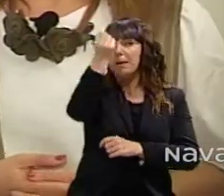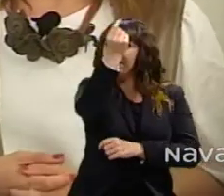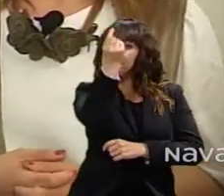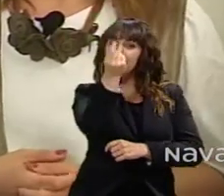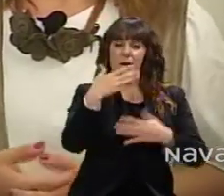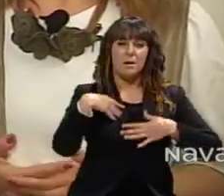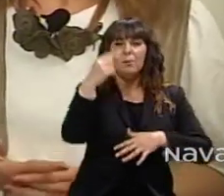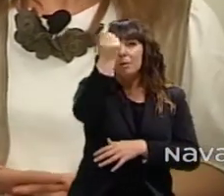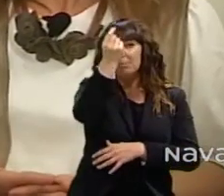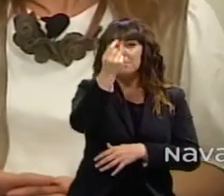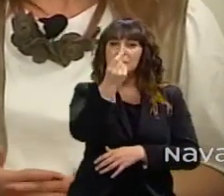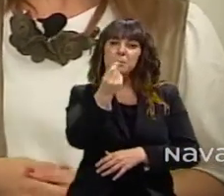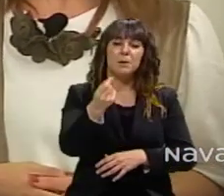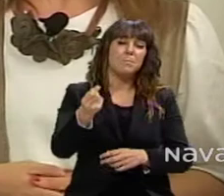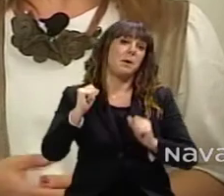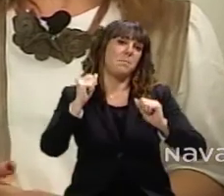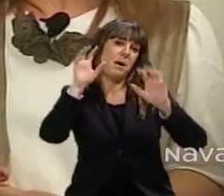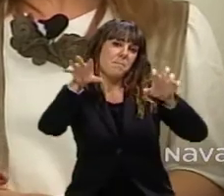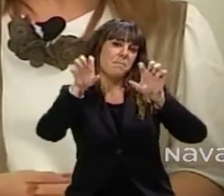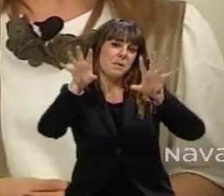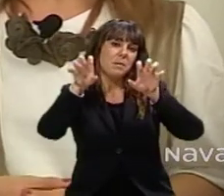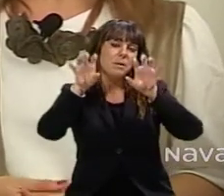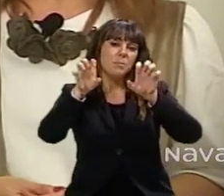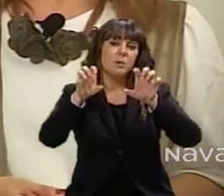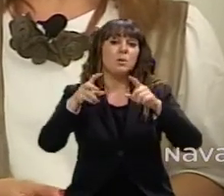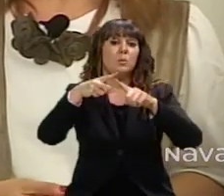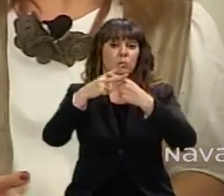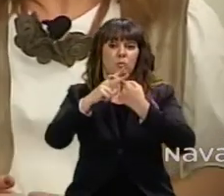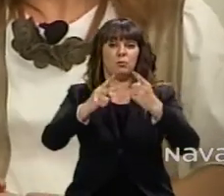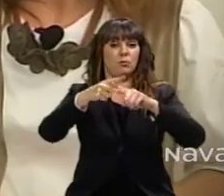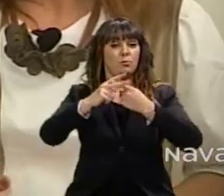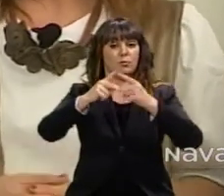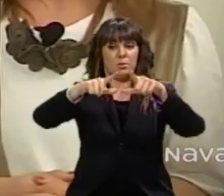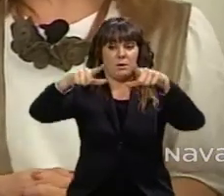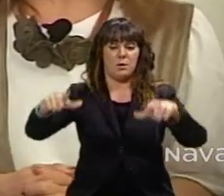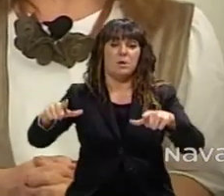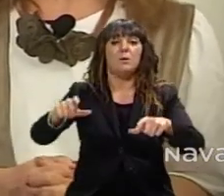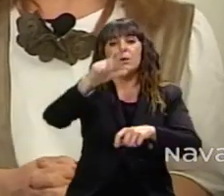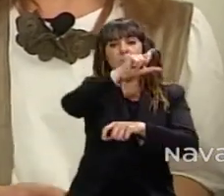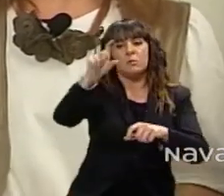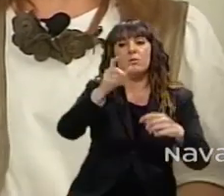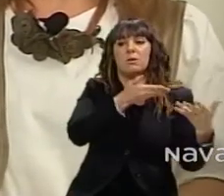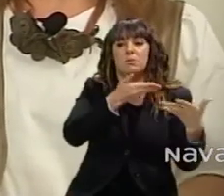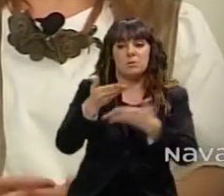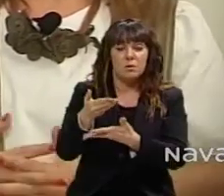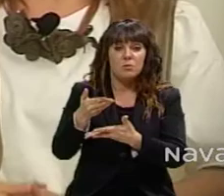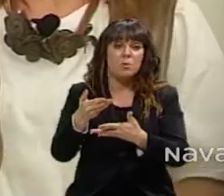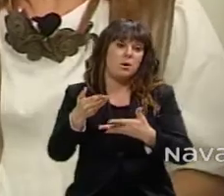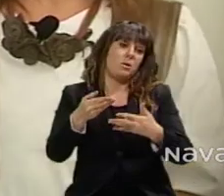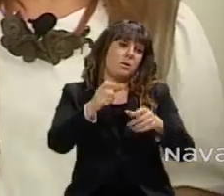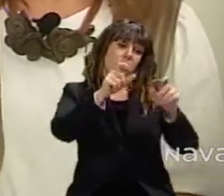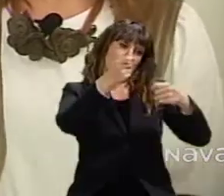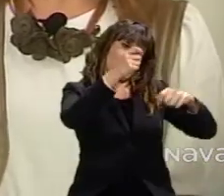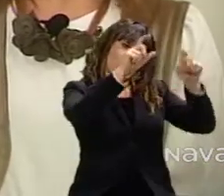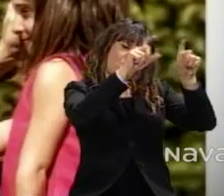y buscamos un taller que tuviera patronaje y confección. Y buscamos un proveedor de telas principalmente y nos